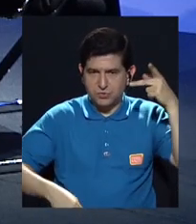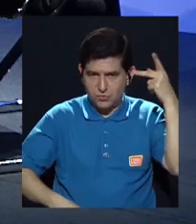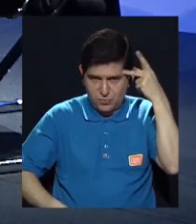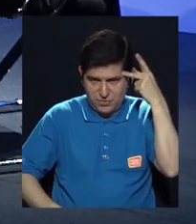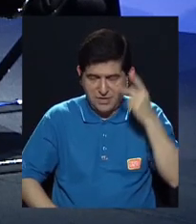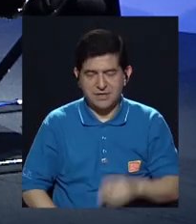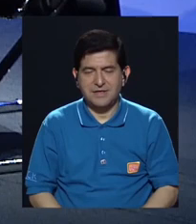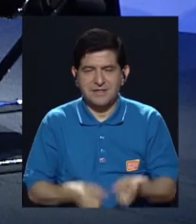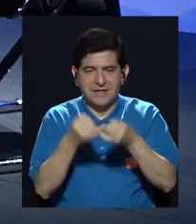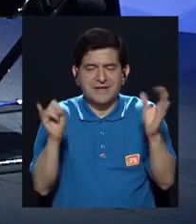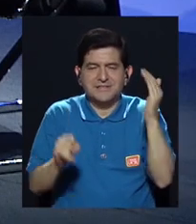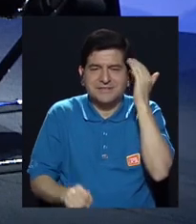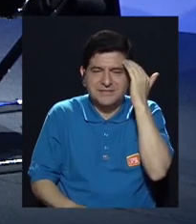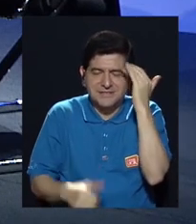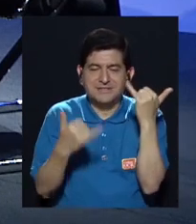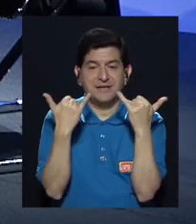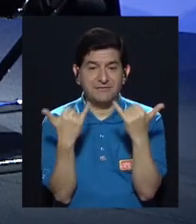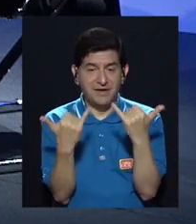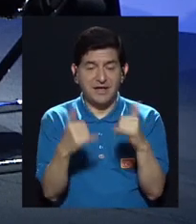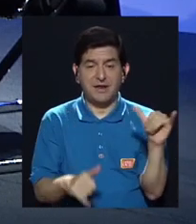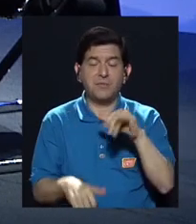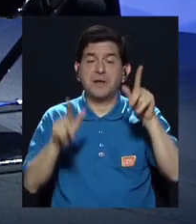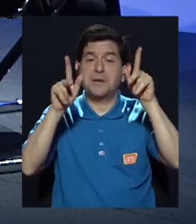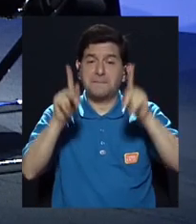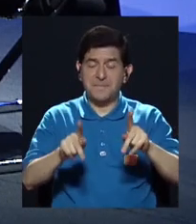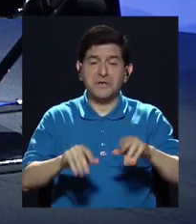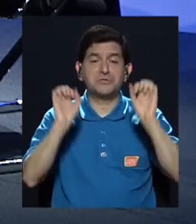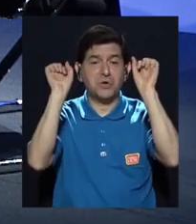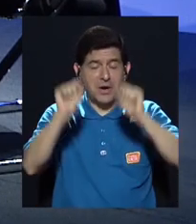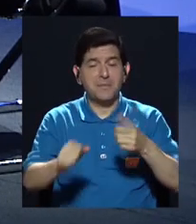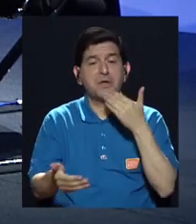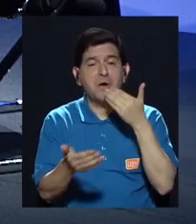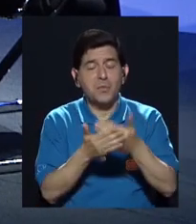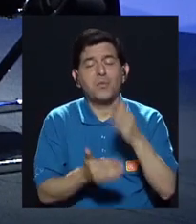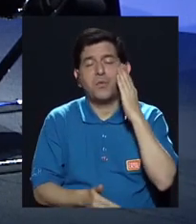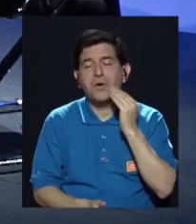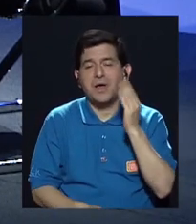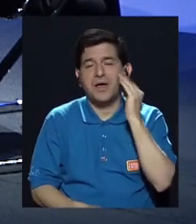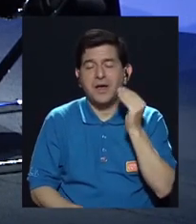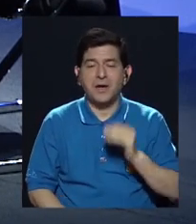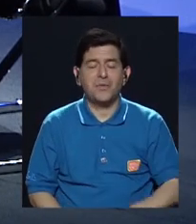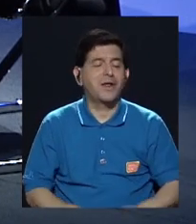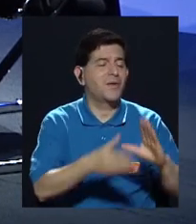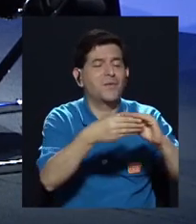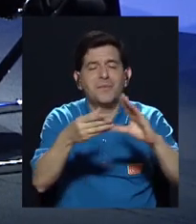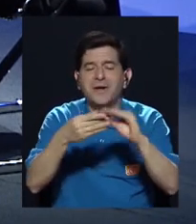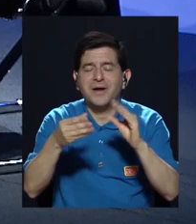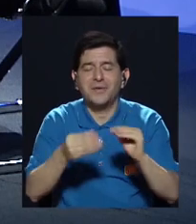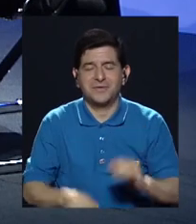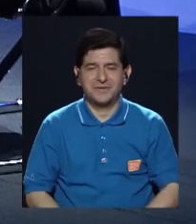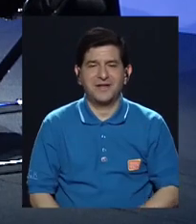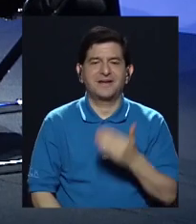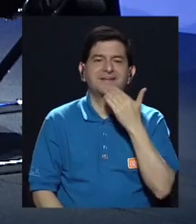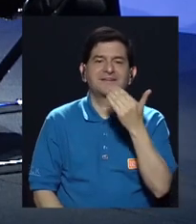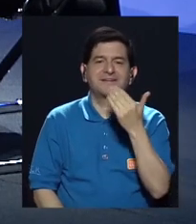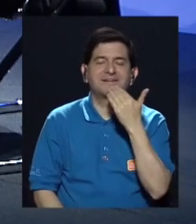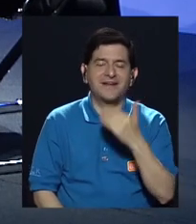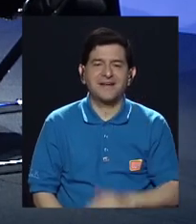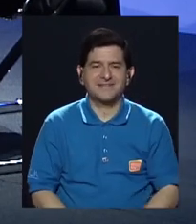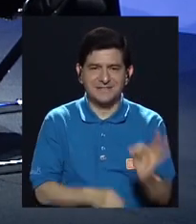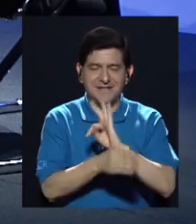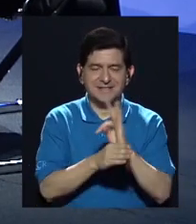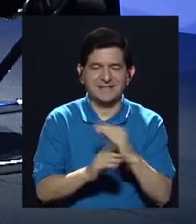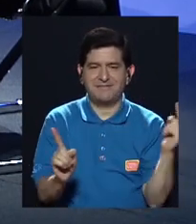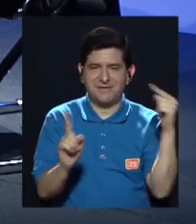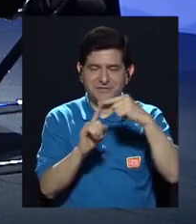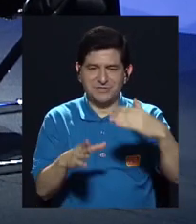política, sin saber ahora que también era una persona que podía ser un buen abuelo cuentacuentos. Así que gracias por hacer